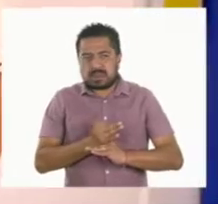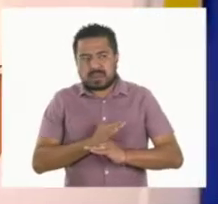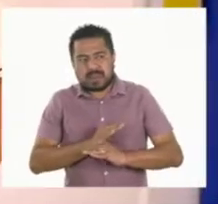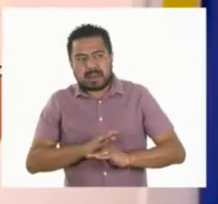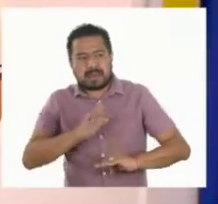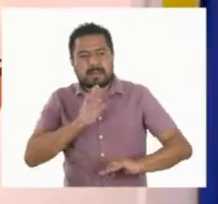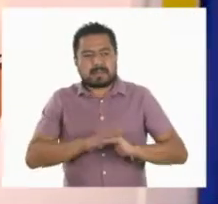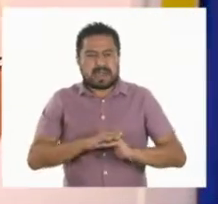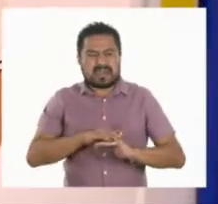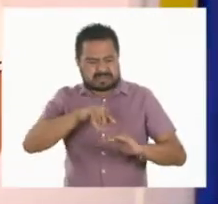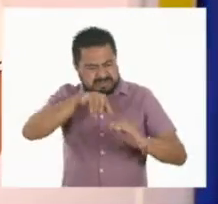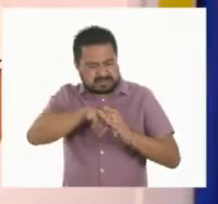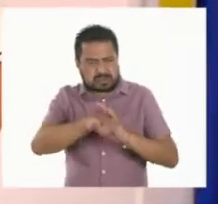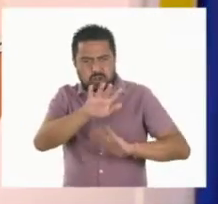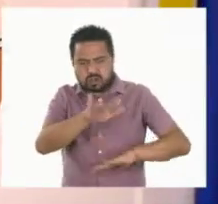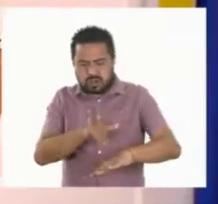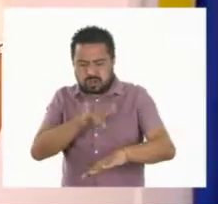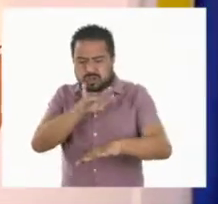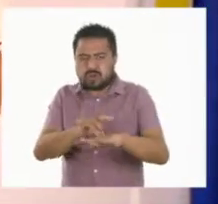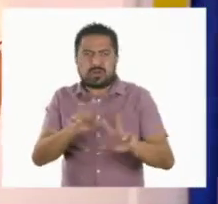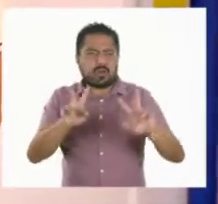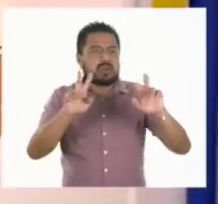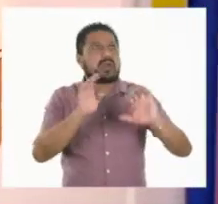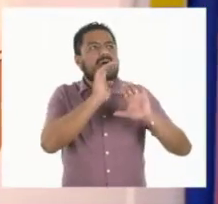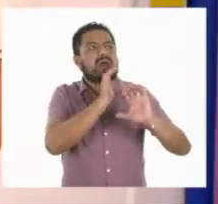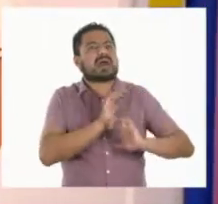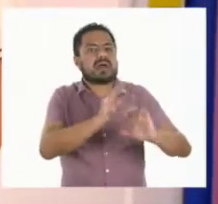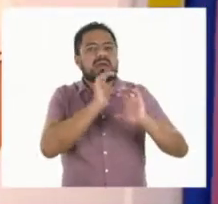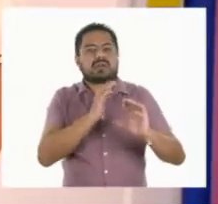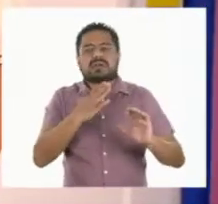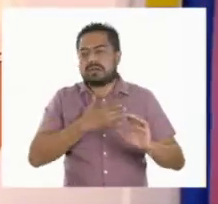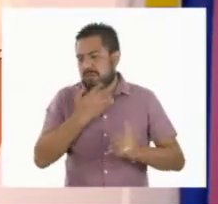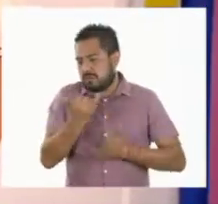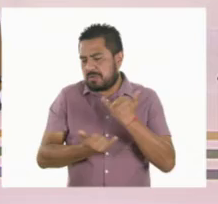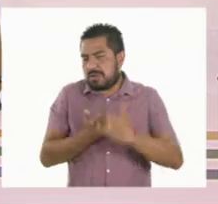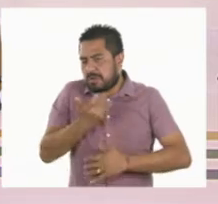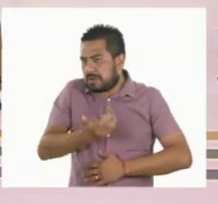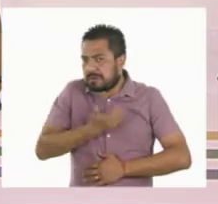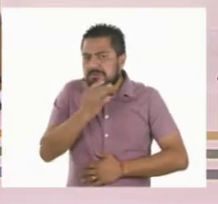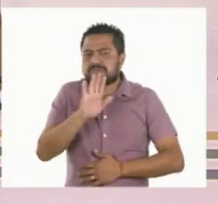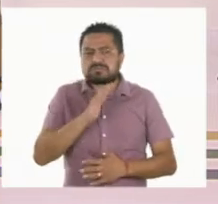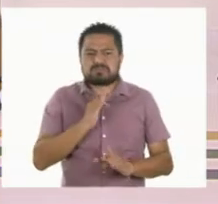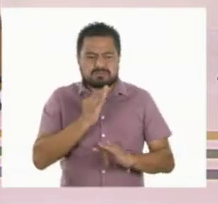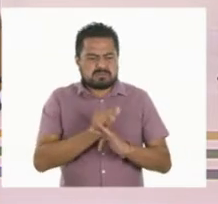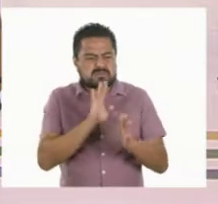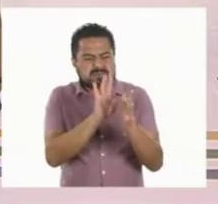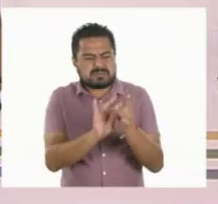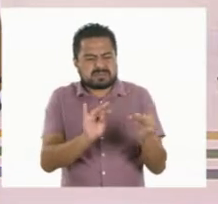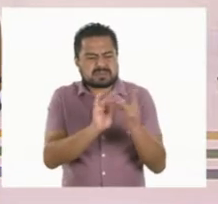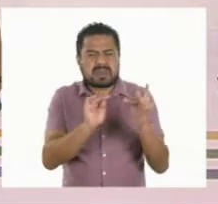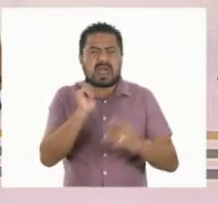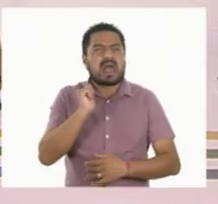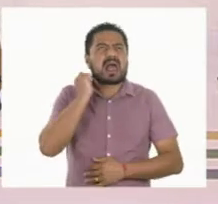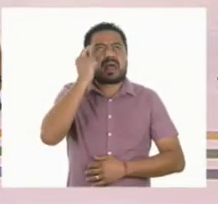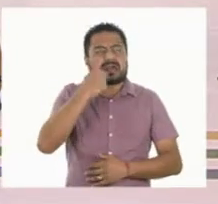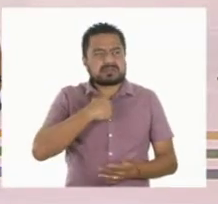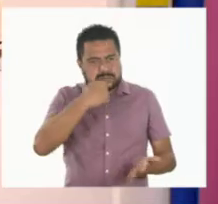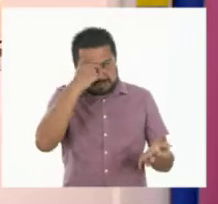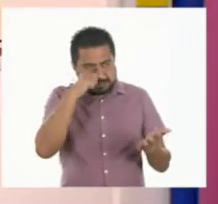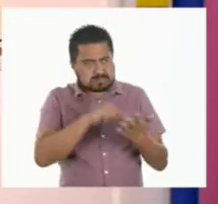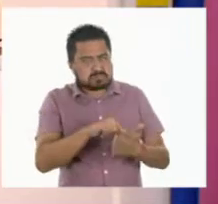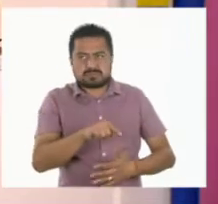entrar en materia con nuestras canciones y nuestros juegos tradicionales, platicamos sobre algo que yo creo que a